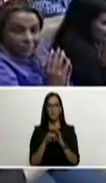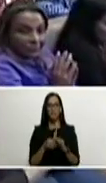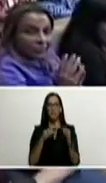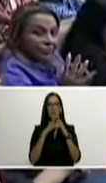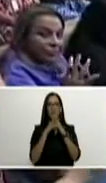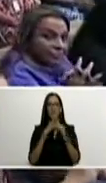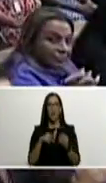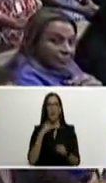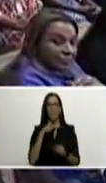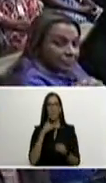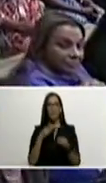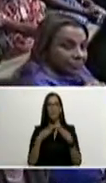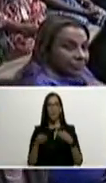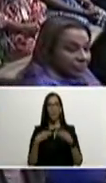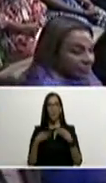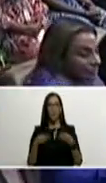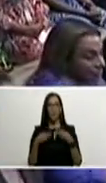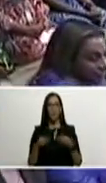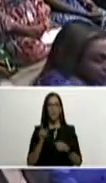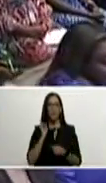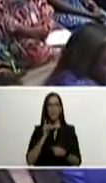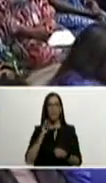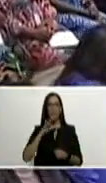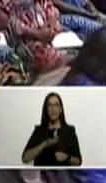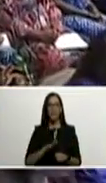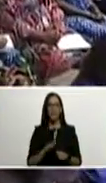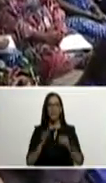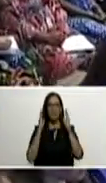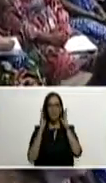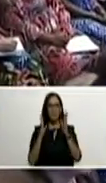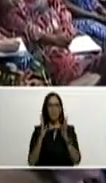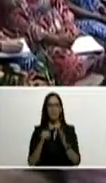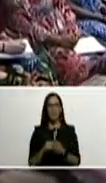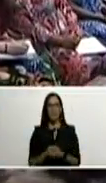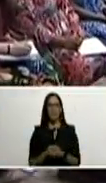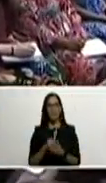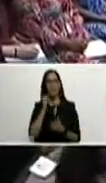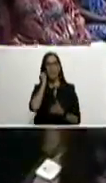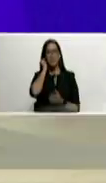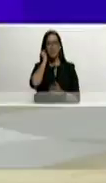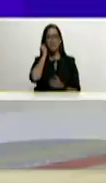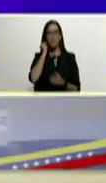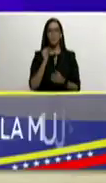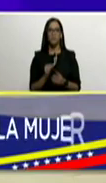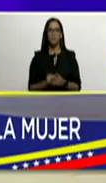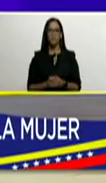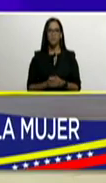Todas las políticas públicas deben estar enmarcadas en el enfoque de género.